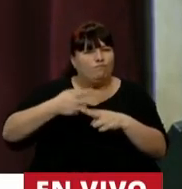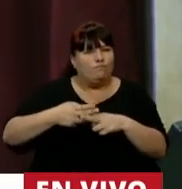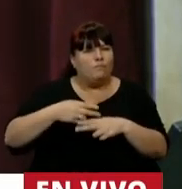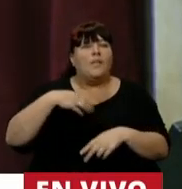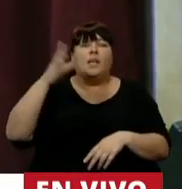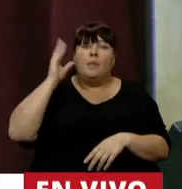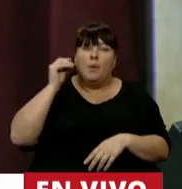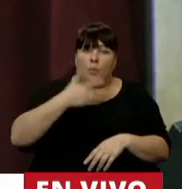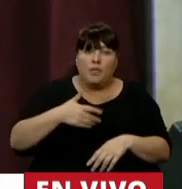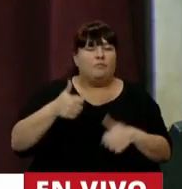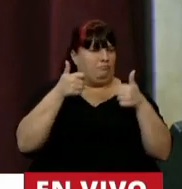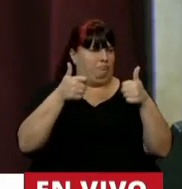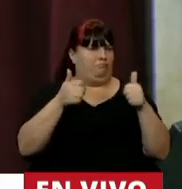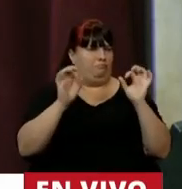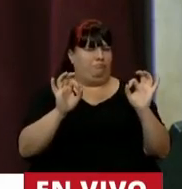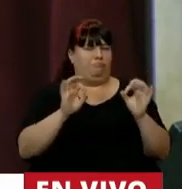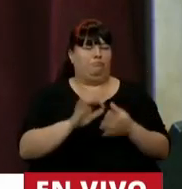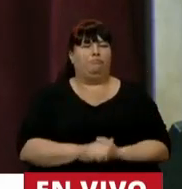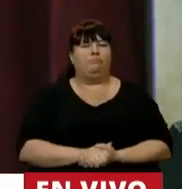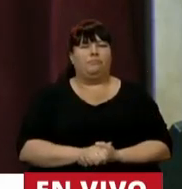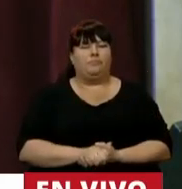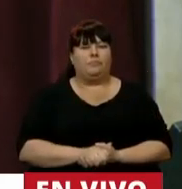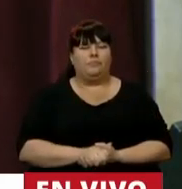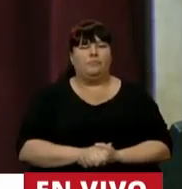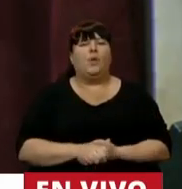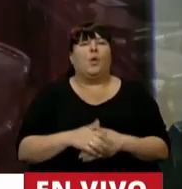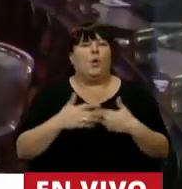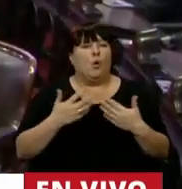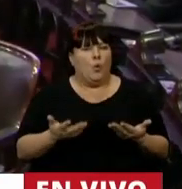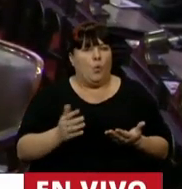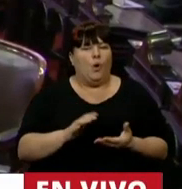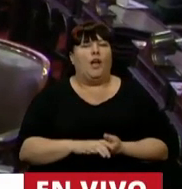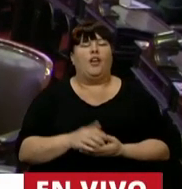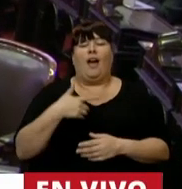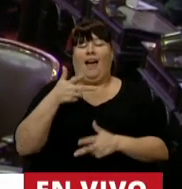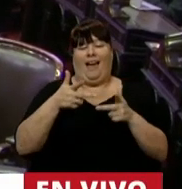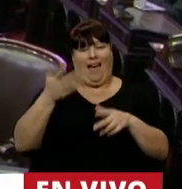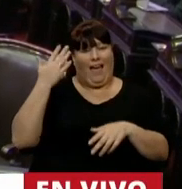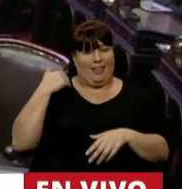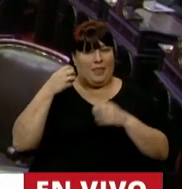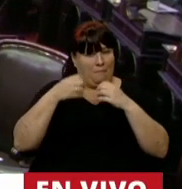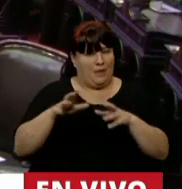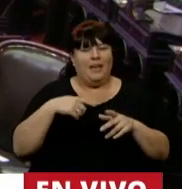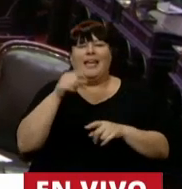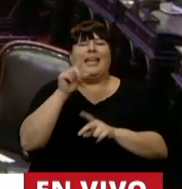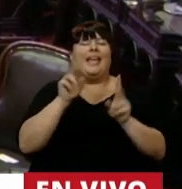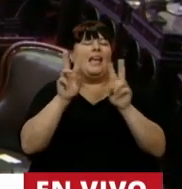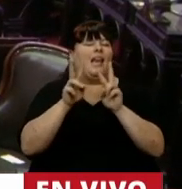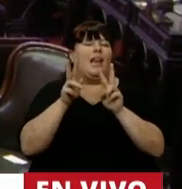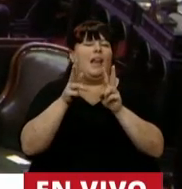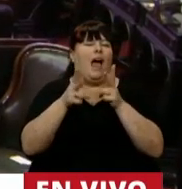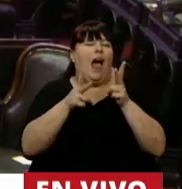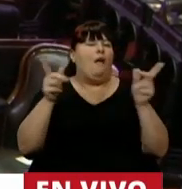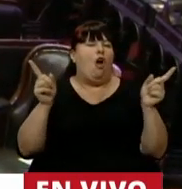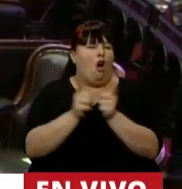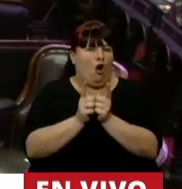Ahí, presidente. Perfecto. Bueno, como le decía, voy a tratar de ser lo más breve